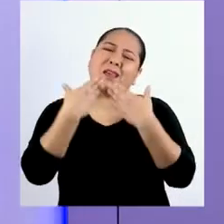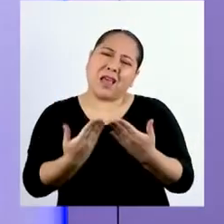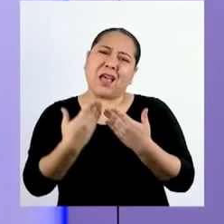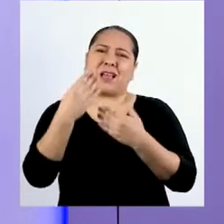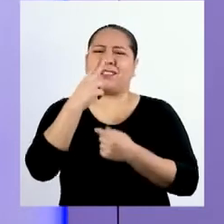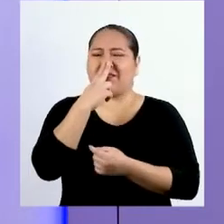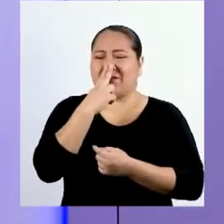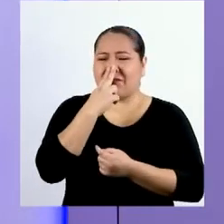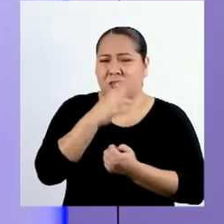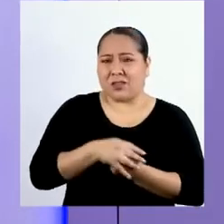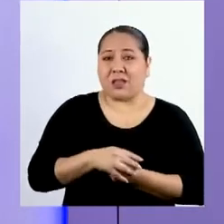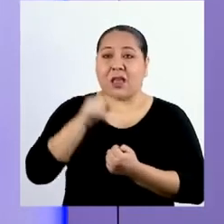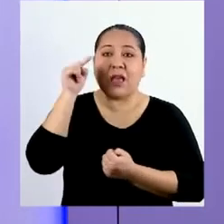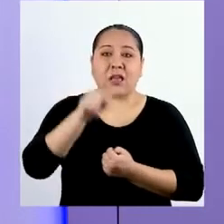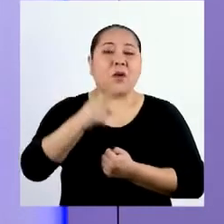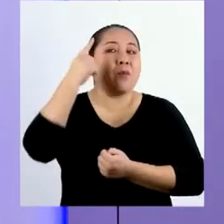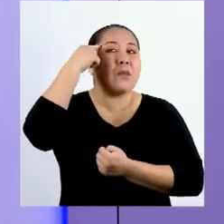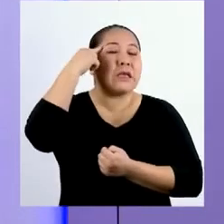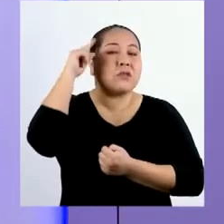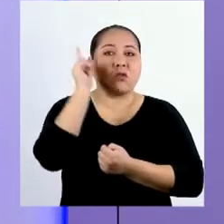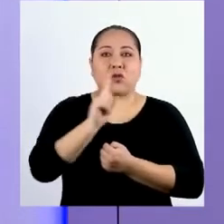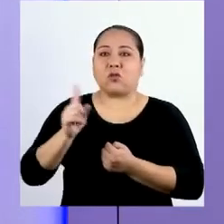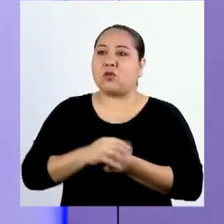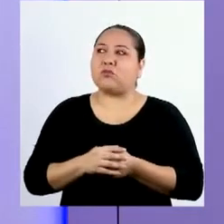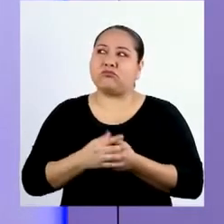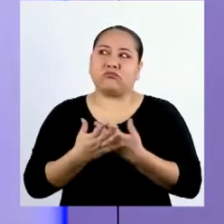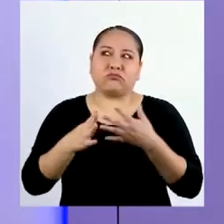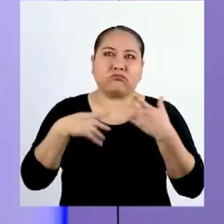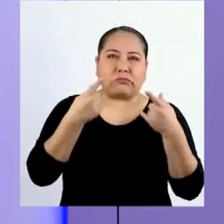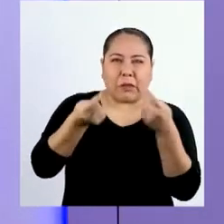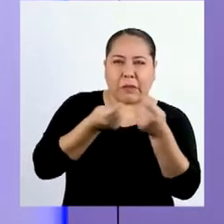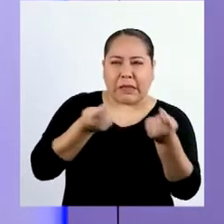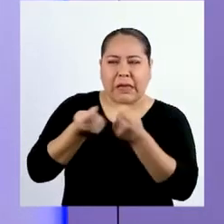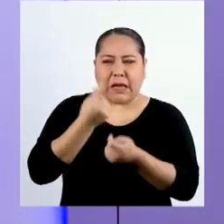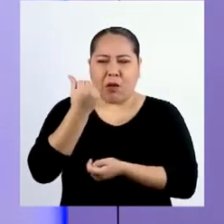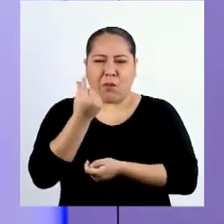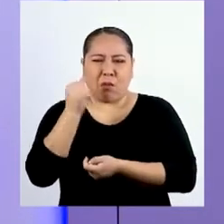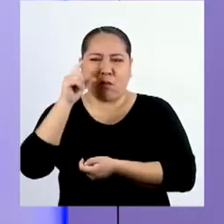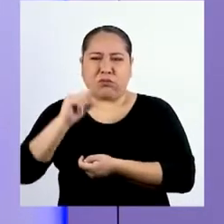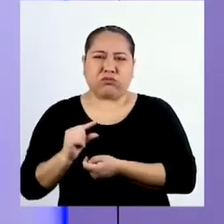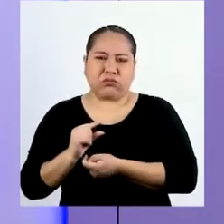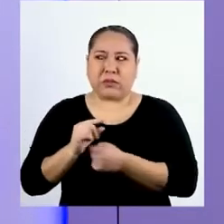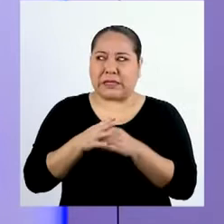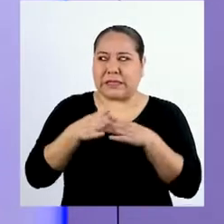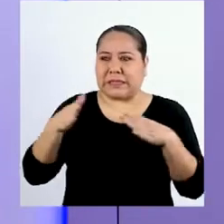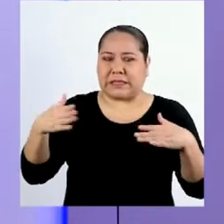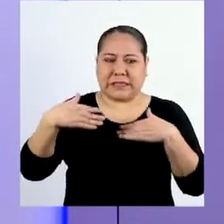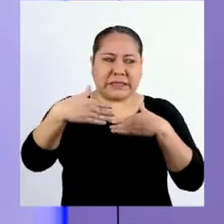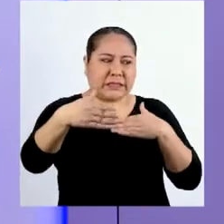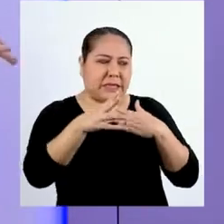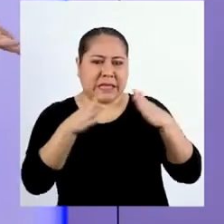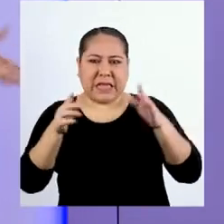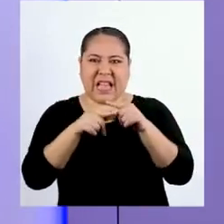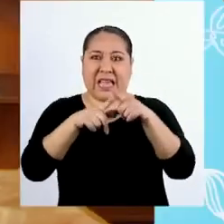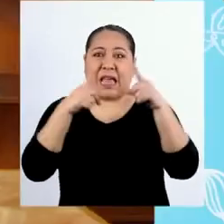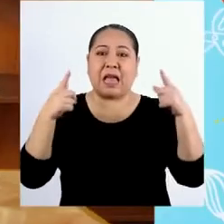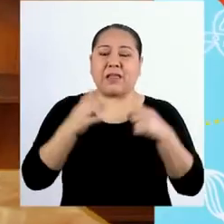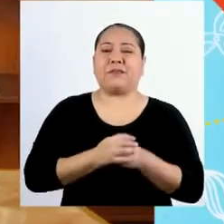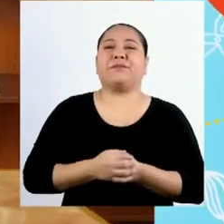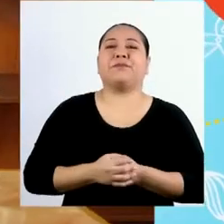Gracias, Tocino. Es que creo que no pude manejar bien el costo de tener un set más grande.